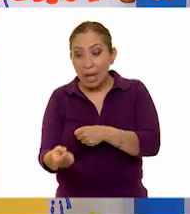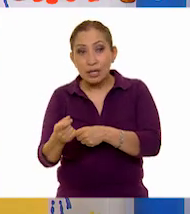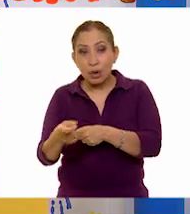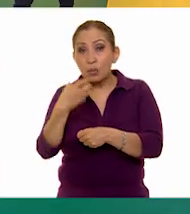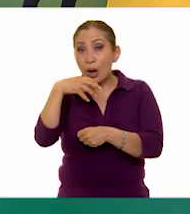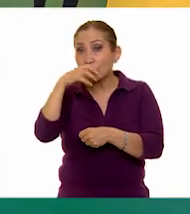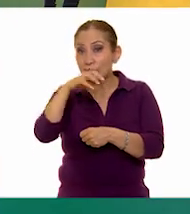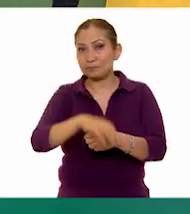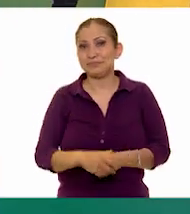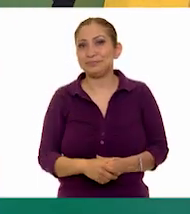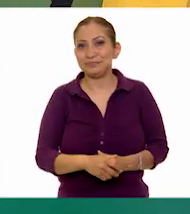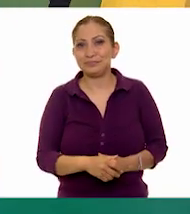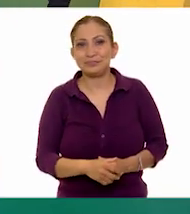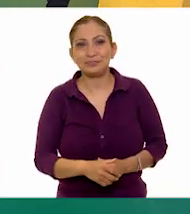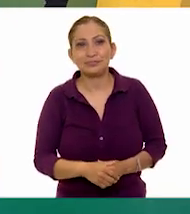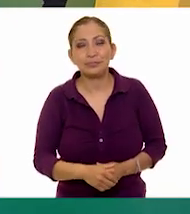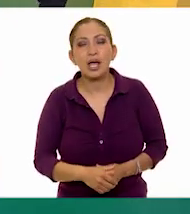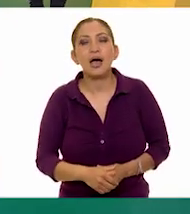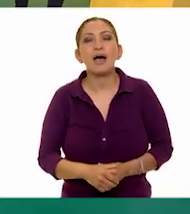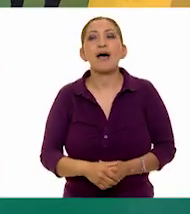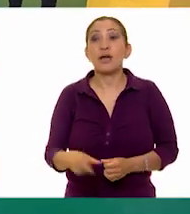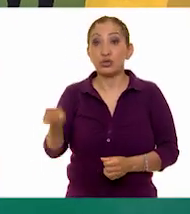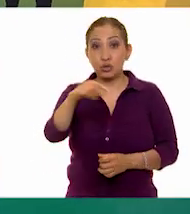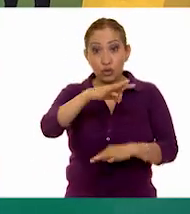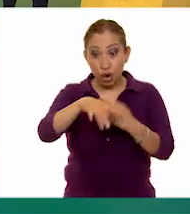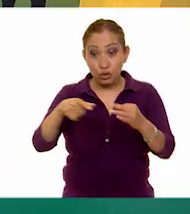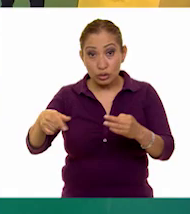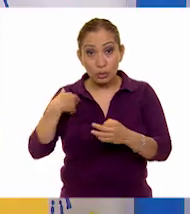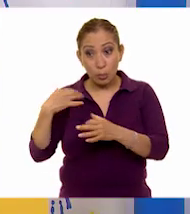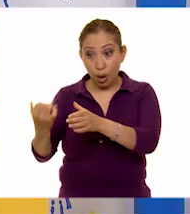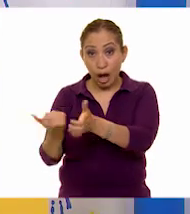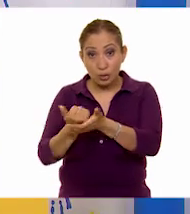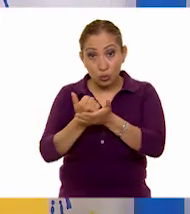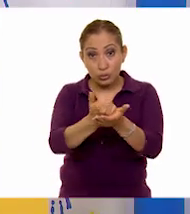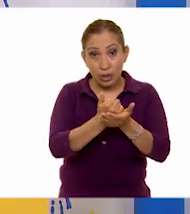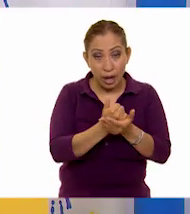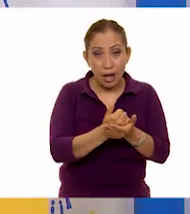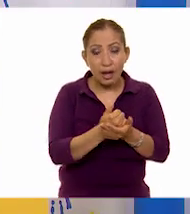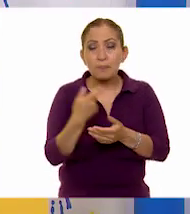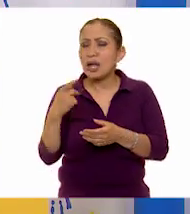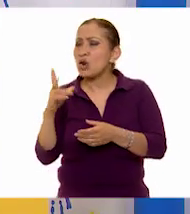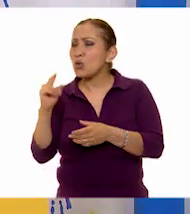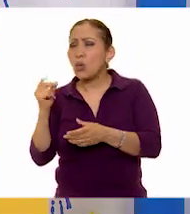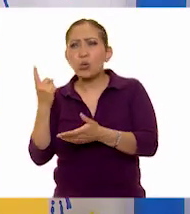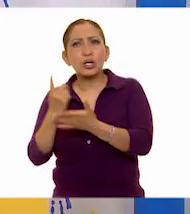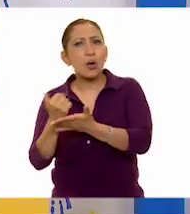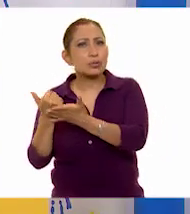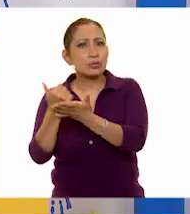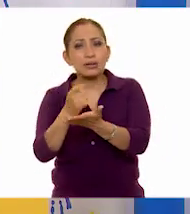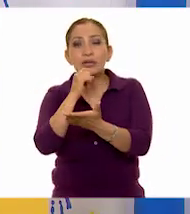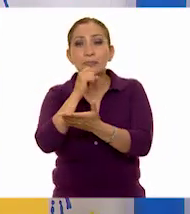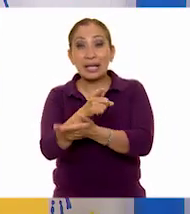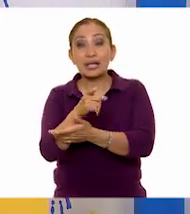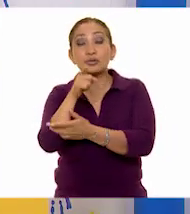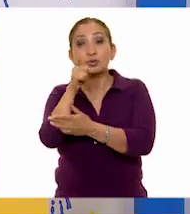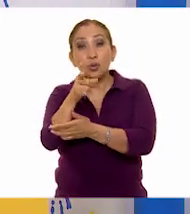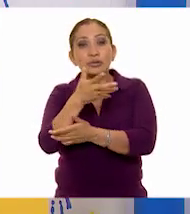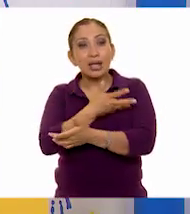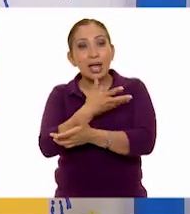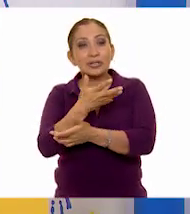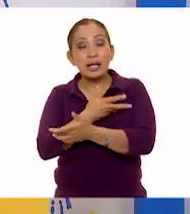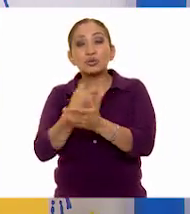¡Wow, wow, wow! Ah, y entonces todos ellos eran mis aliados. Pero no solo es eso, también cuentas con